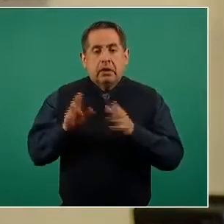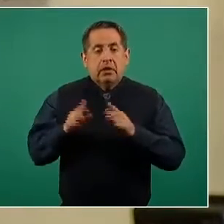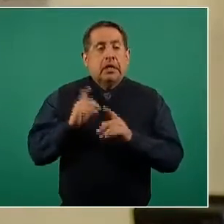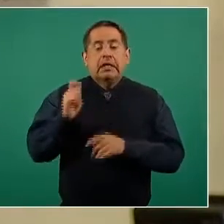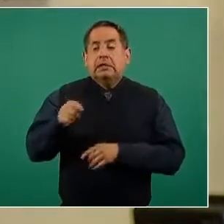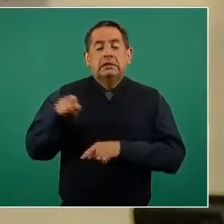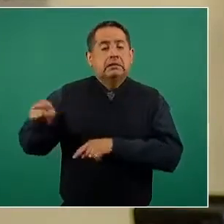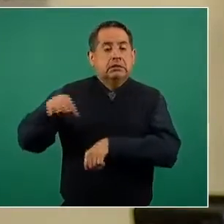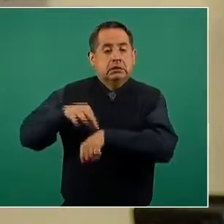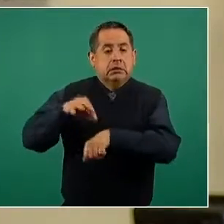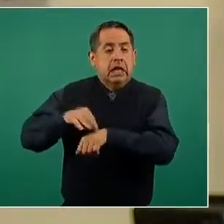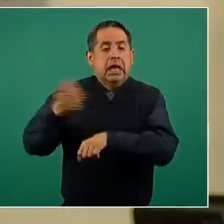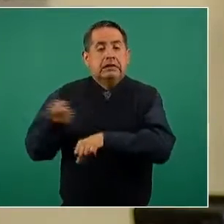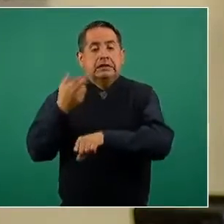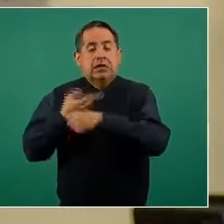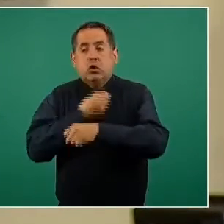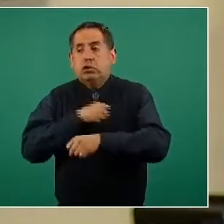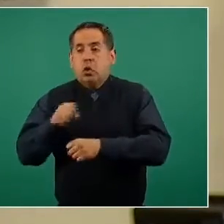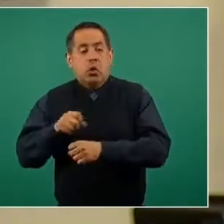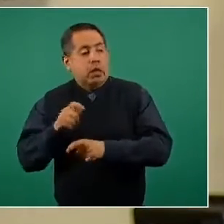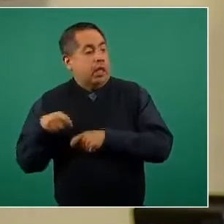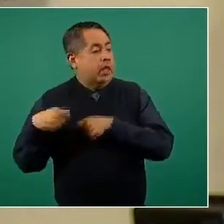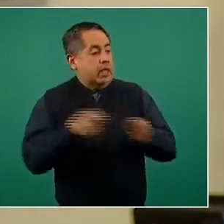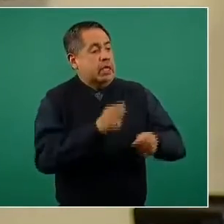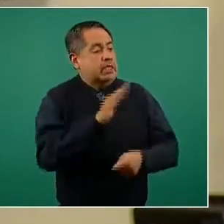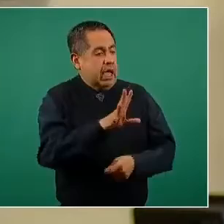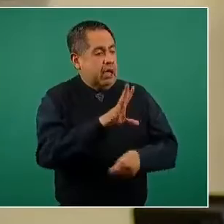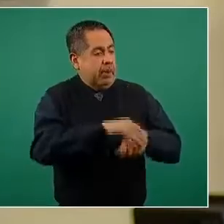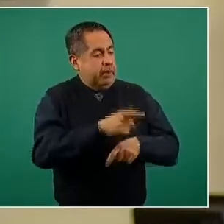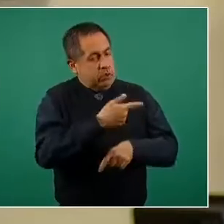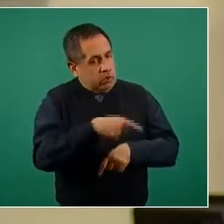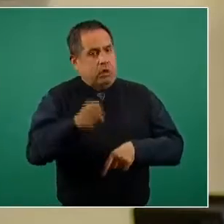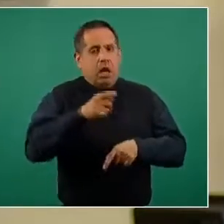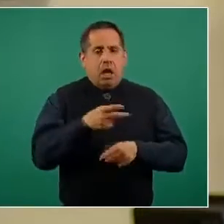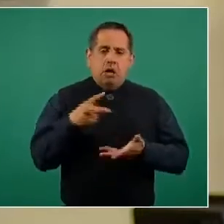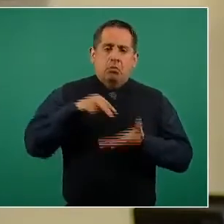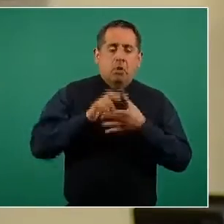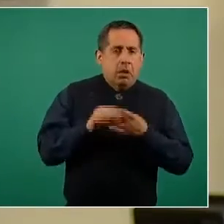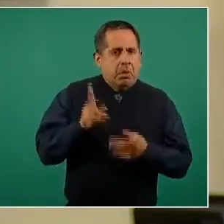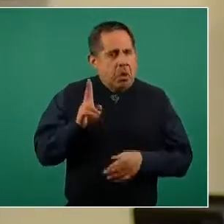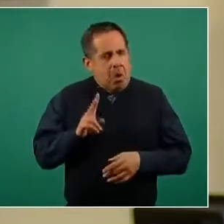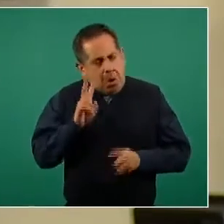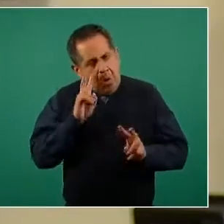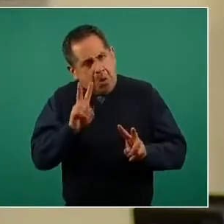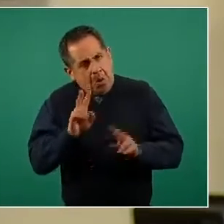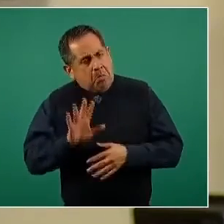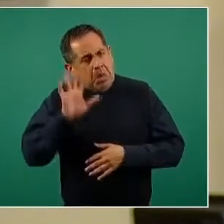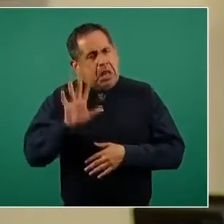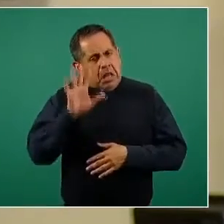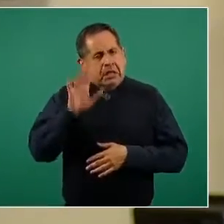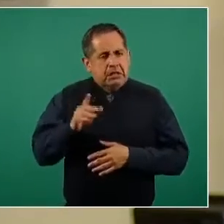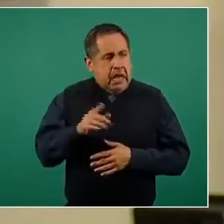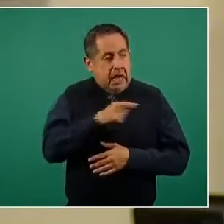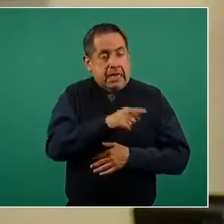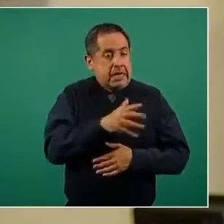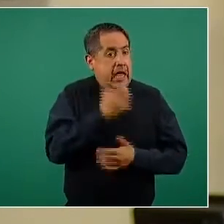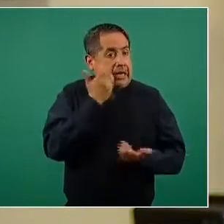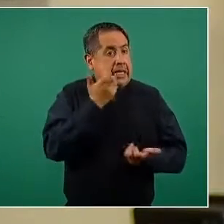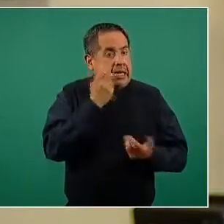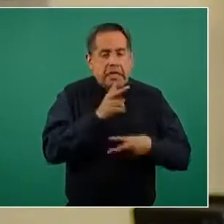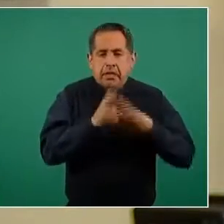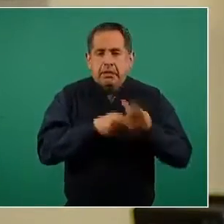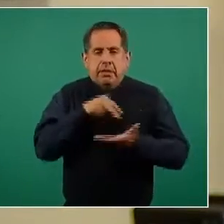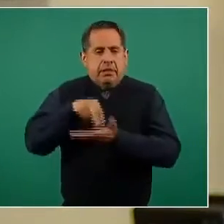tiene que dar el secretario de salud, pero estamos viendo que ya pues prácticamente ya se le queman las habas por regresar,